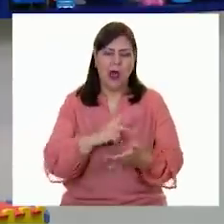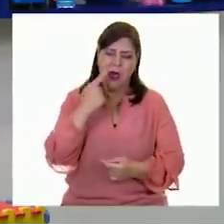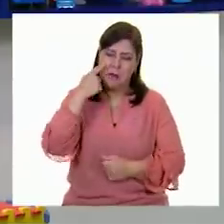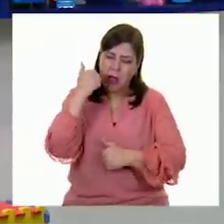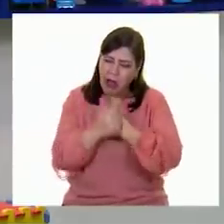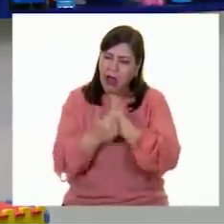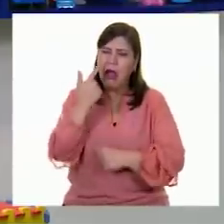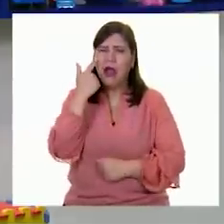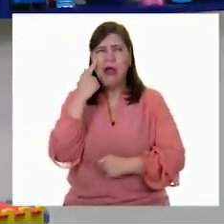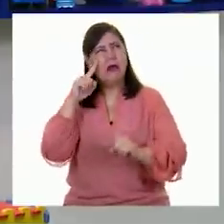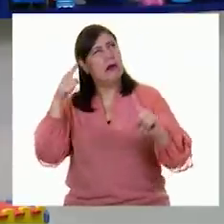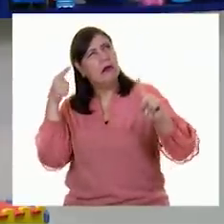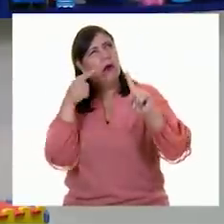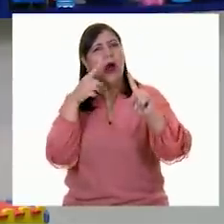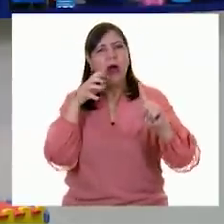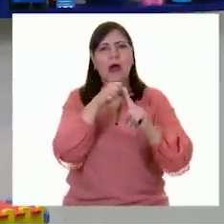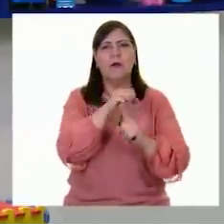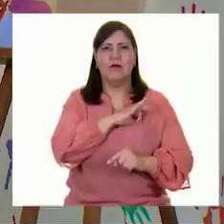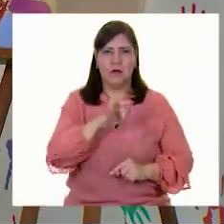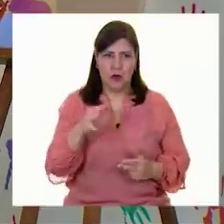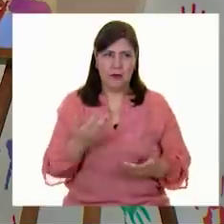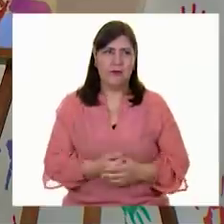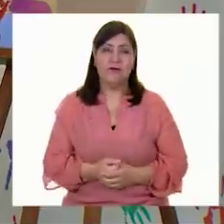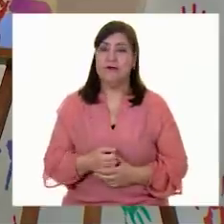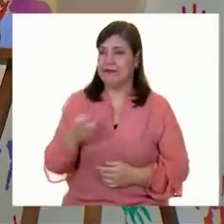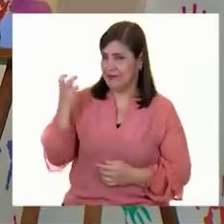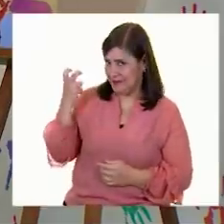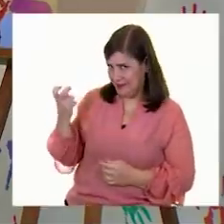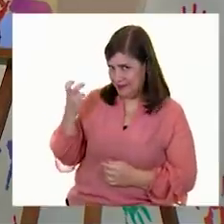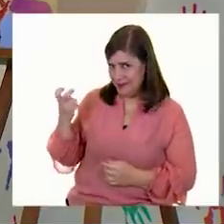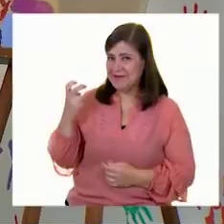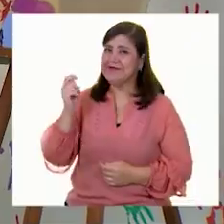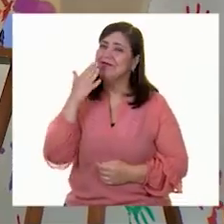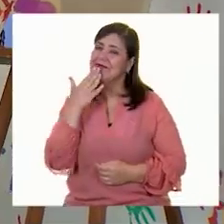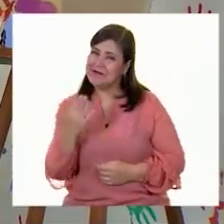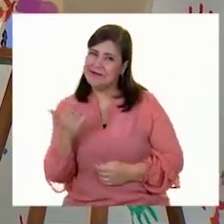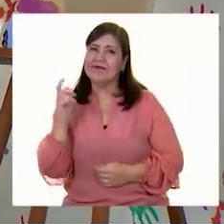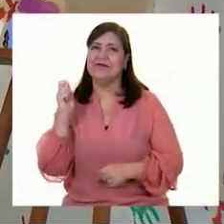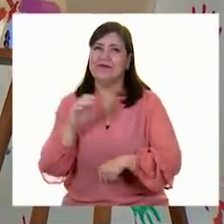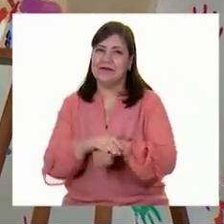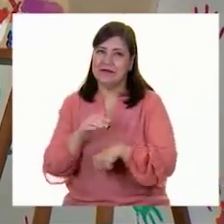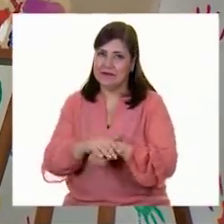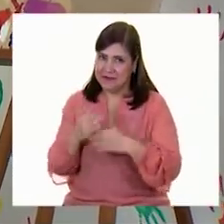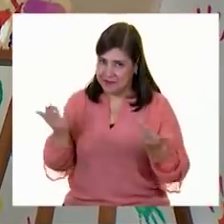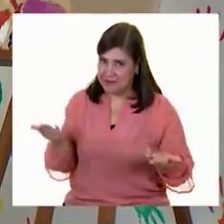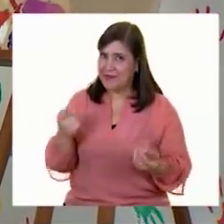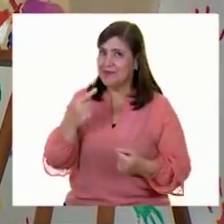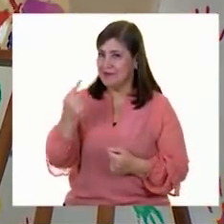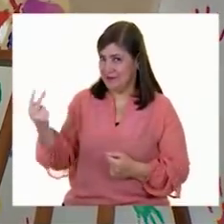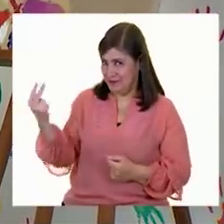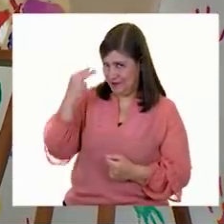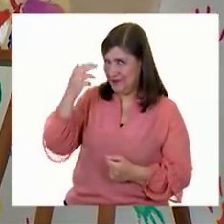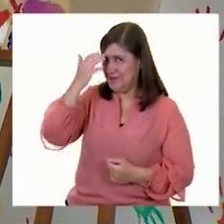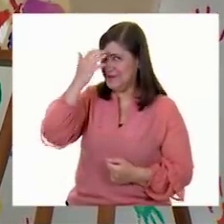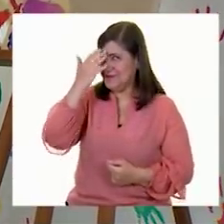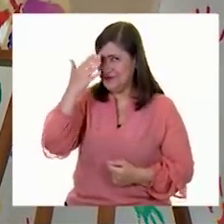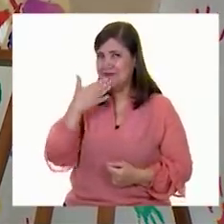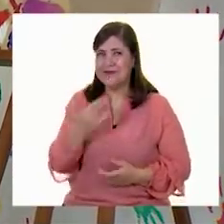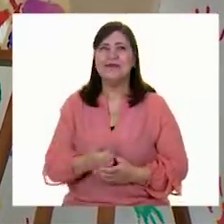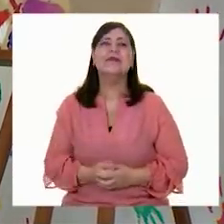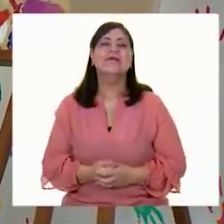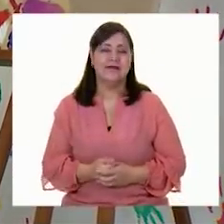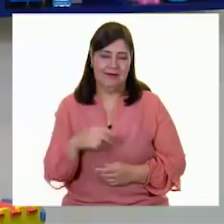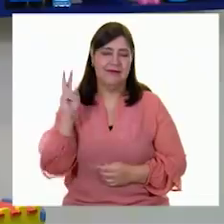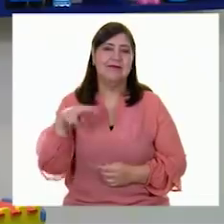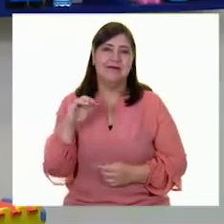intentar alcanzar su objetivo. ¿Qué te parece? Así es, amigos. Muy bien. Ay, sí que me conoces, ¿eh, Adri? La verdad,